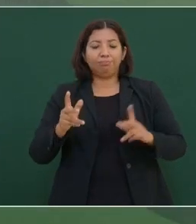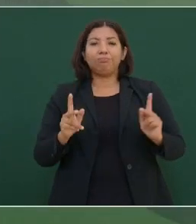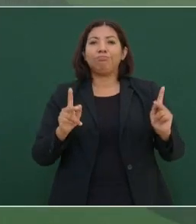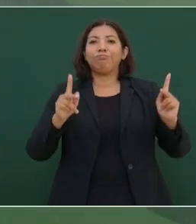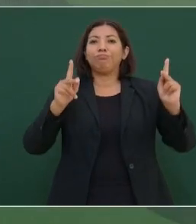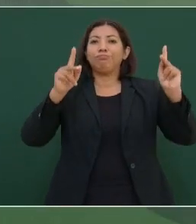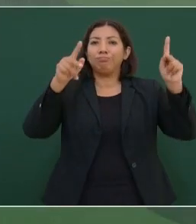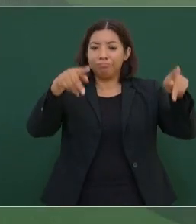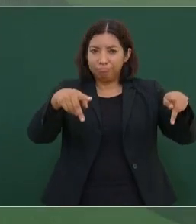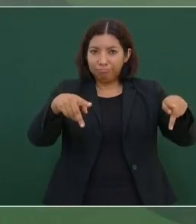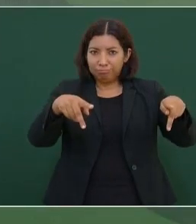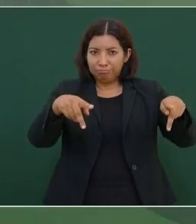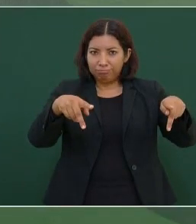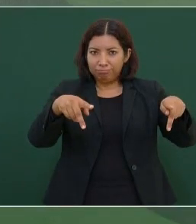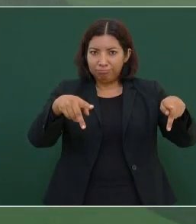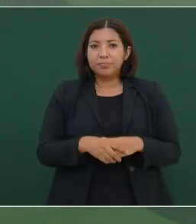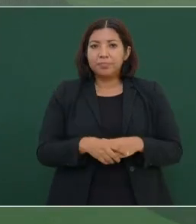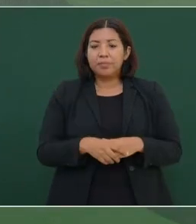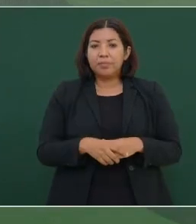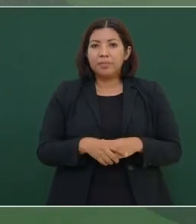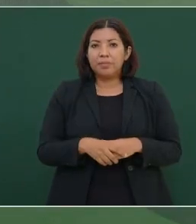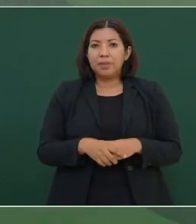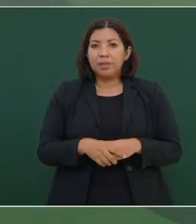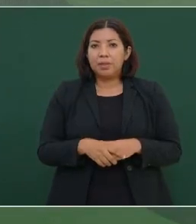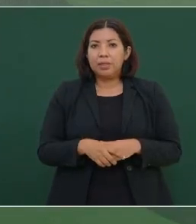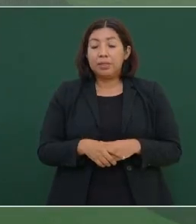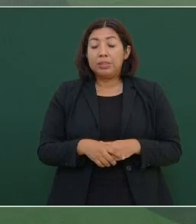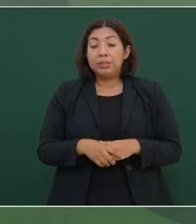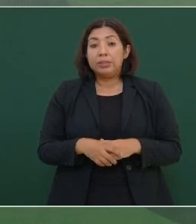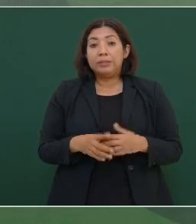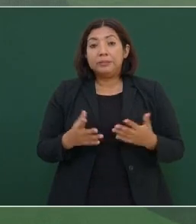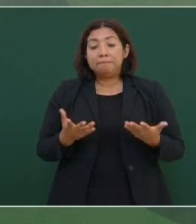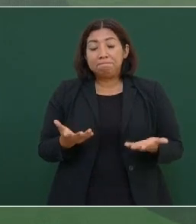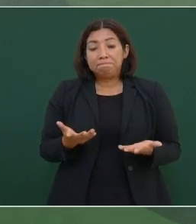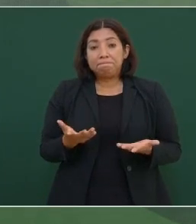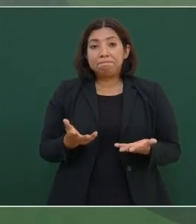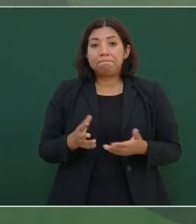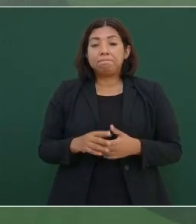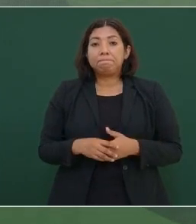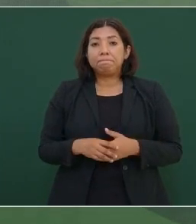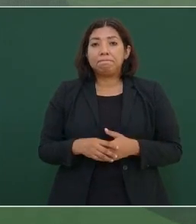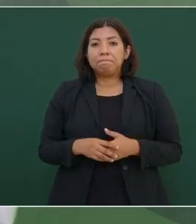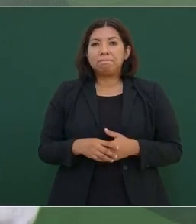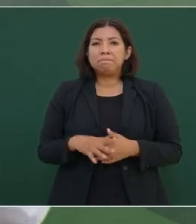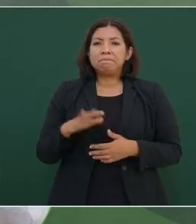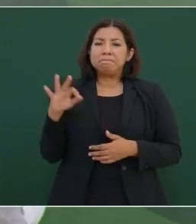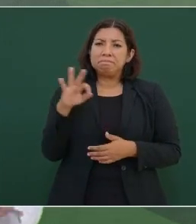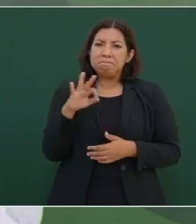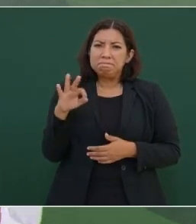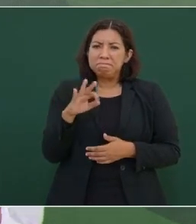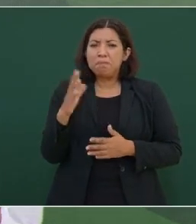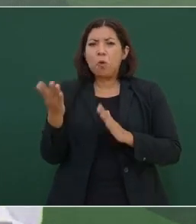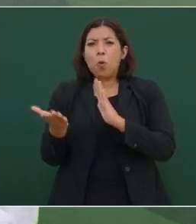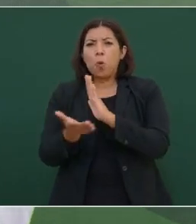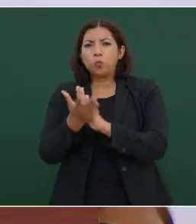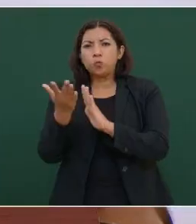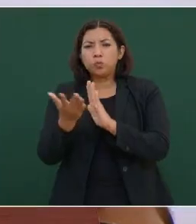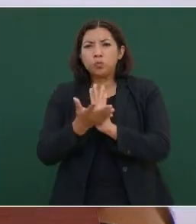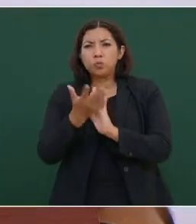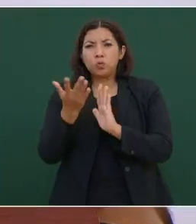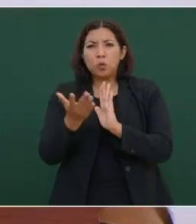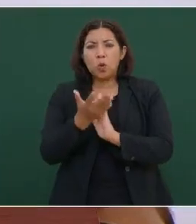la forma de poner un centro de diversión,